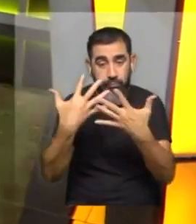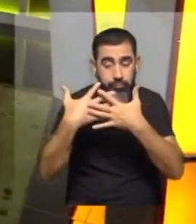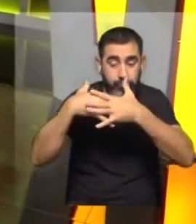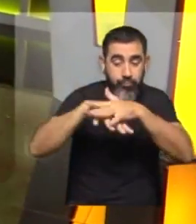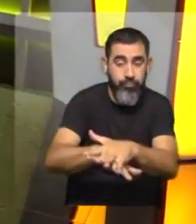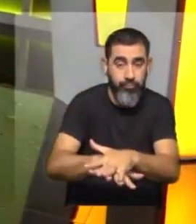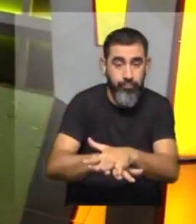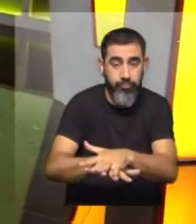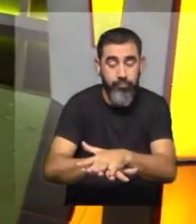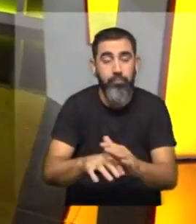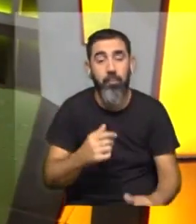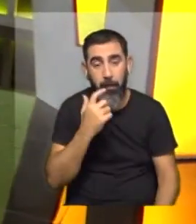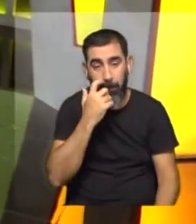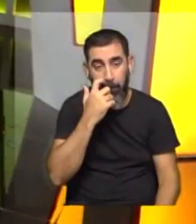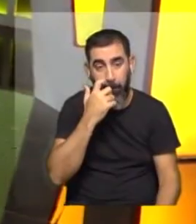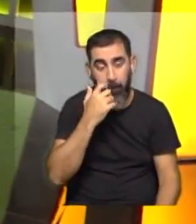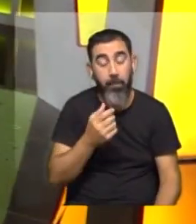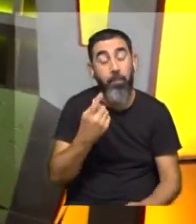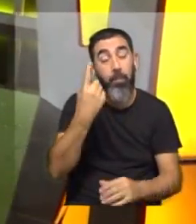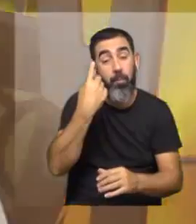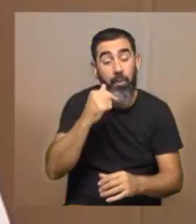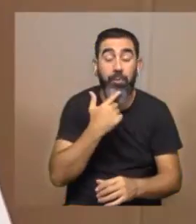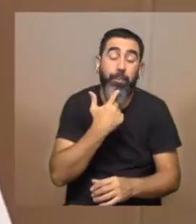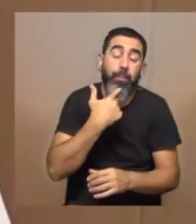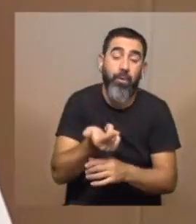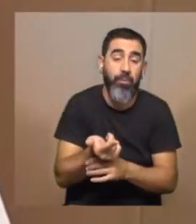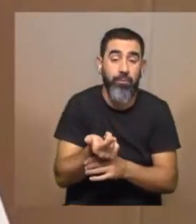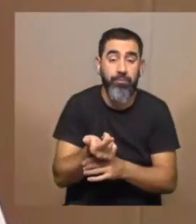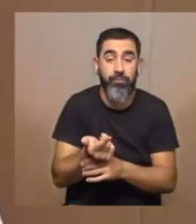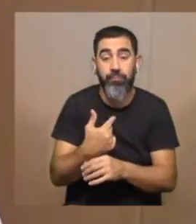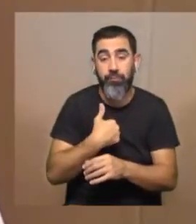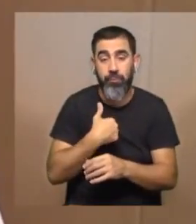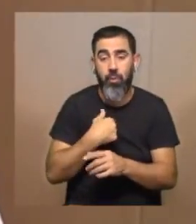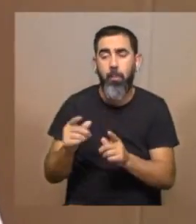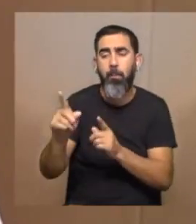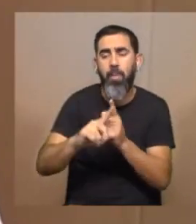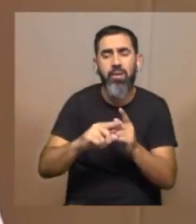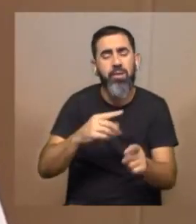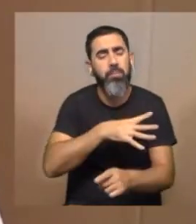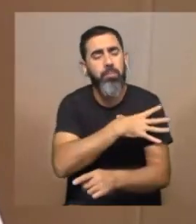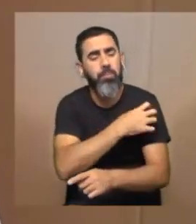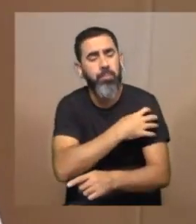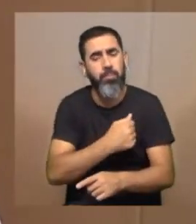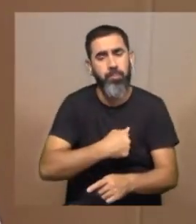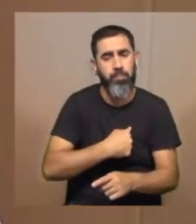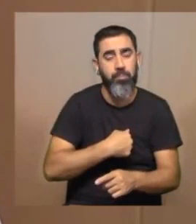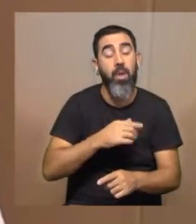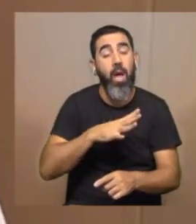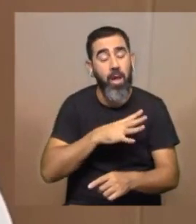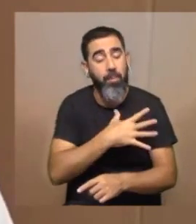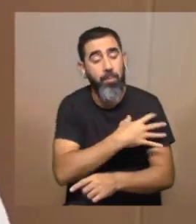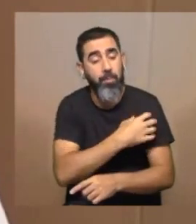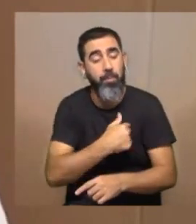tratar de determinar la realidad de mejor manera. Por eso, por ejemplo, uno dice, bueno, yo veo muchos pacientes con hipertensión, hay muchos hipertensos